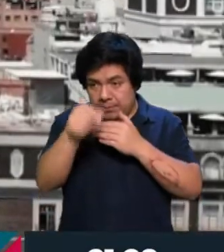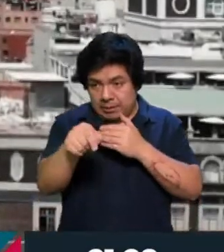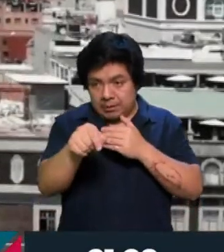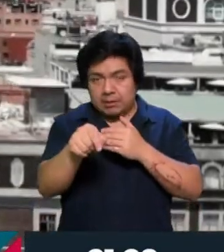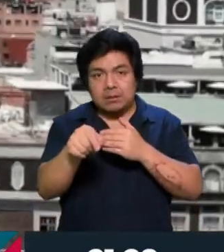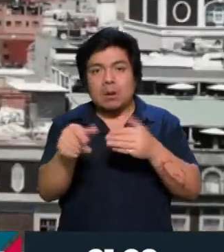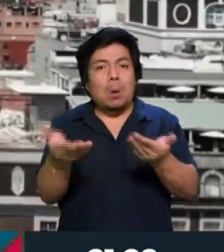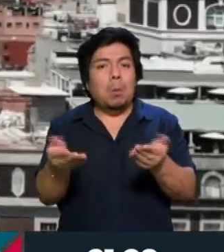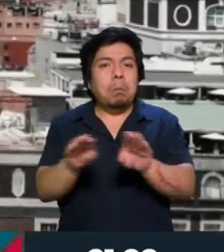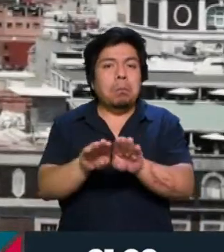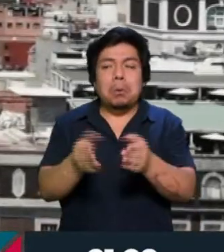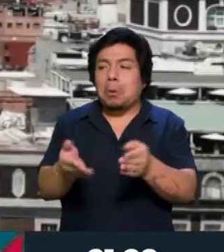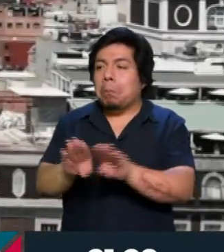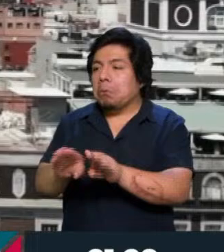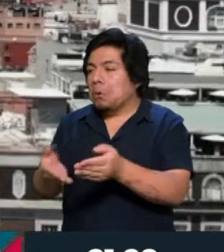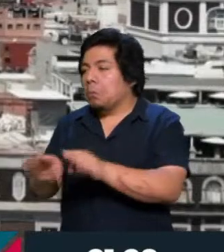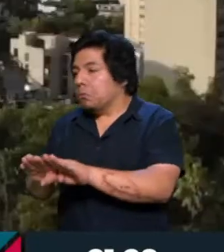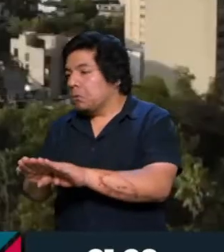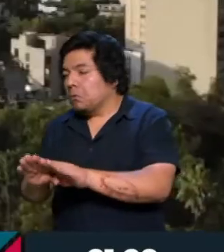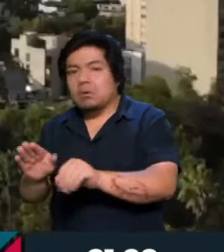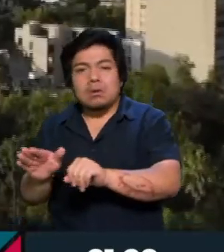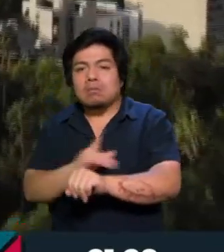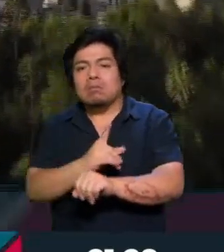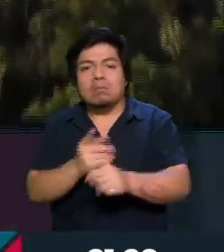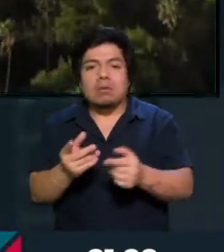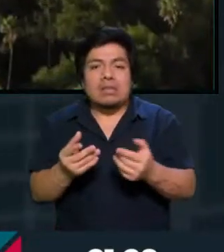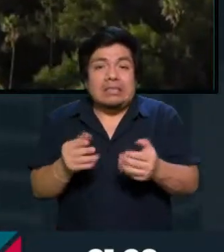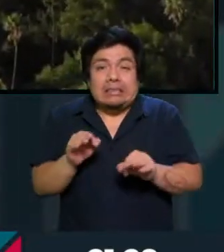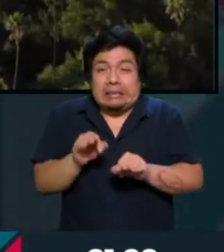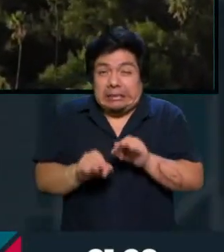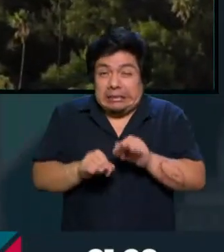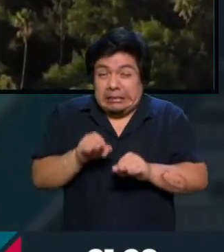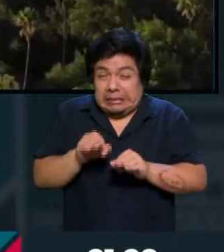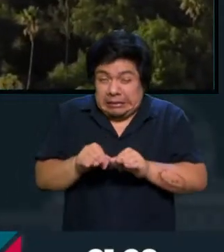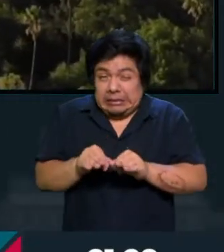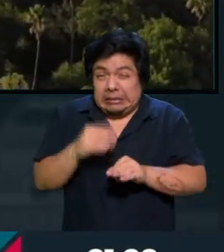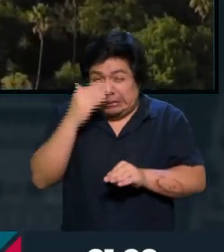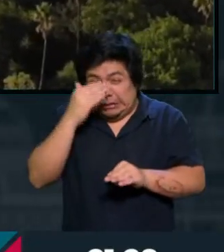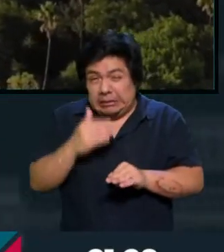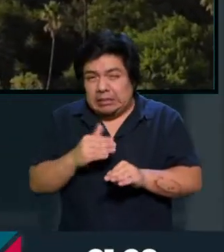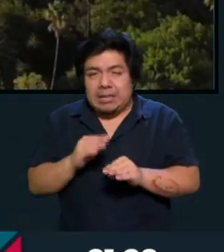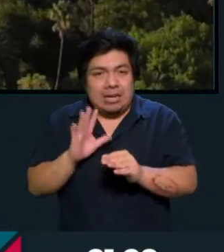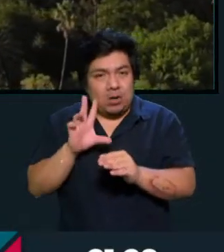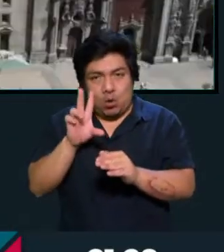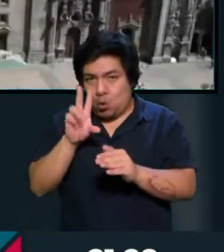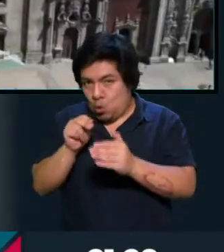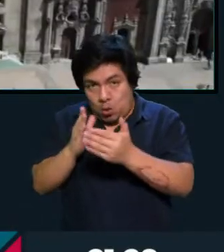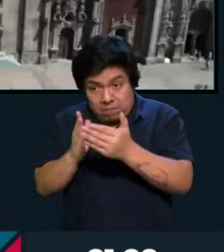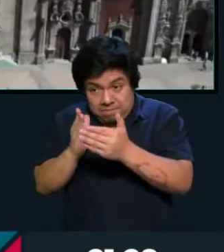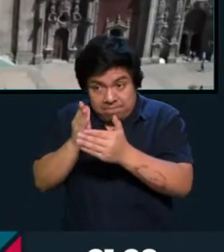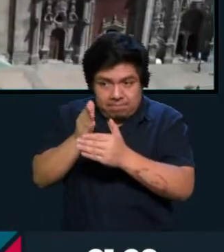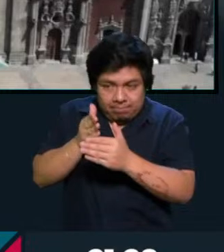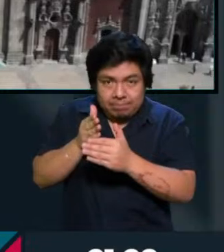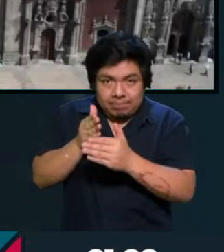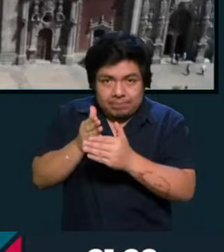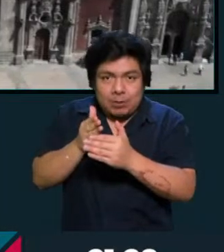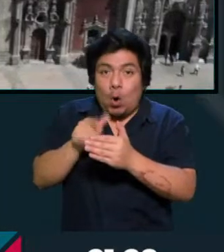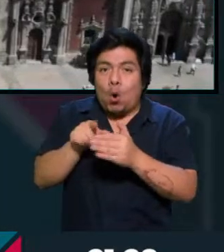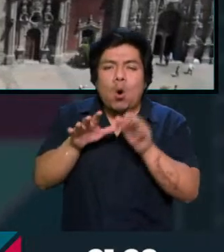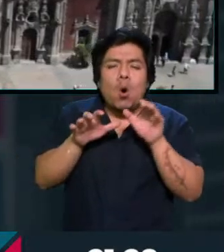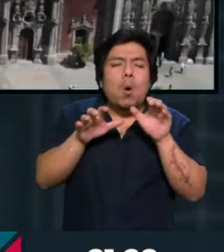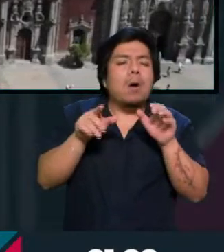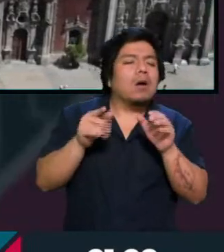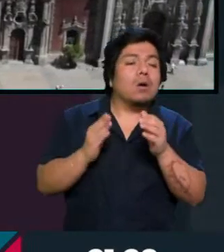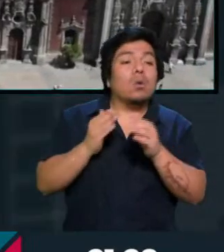están cerrando albergues porque están apretando de tal manera esta cuestión de no cruzar o en su caso deportar a la